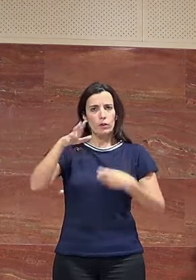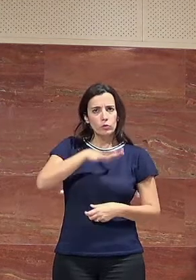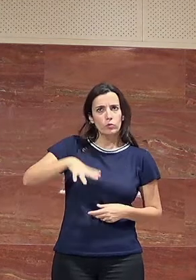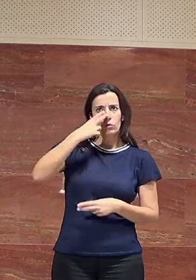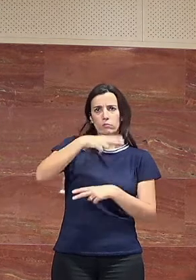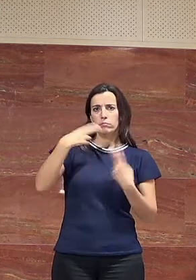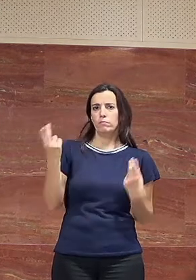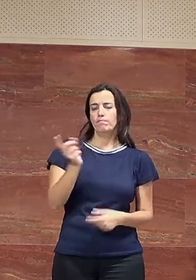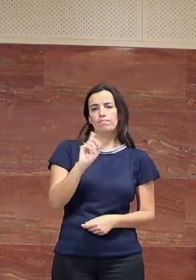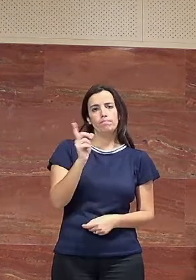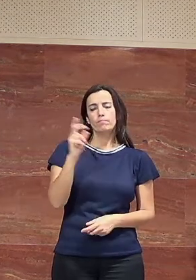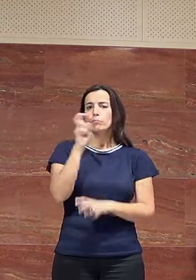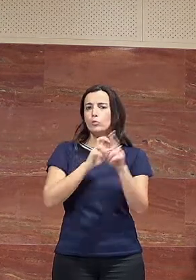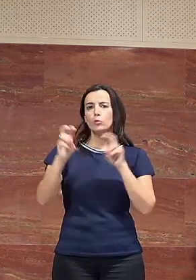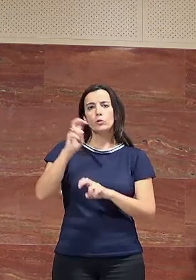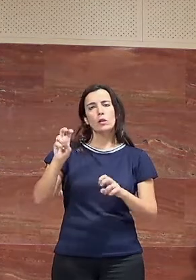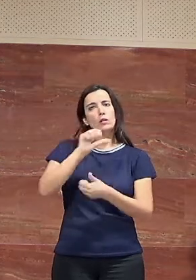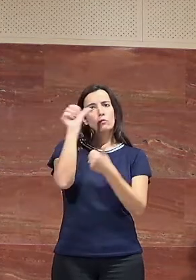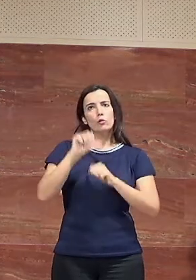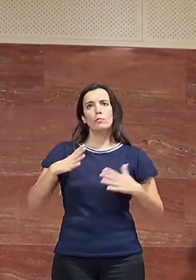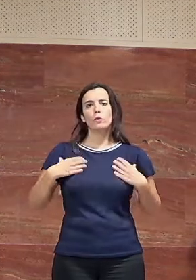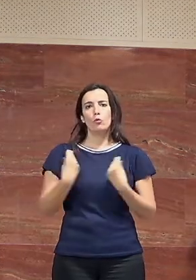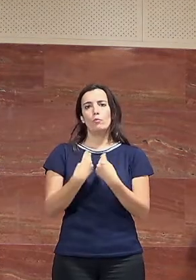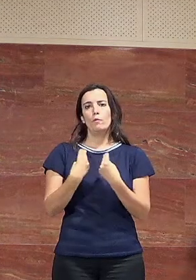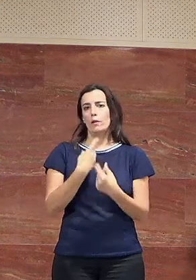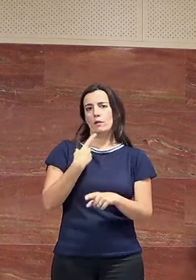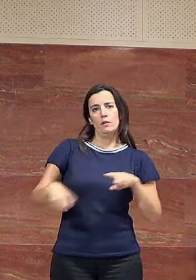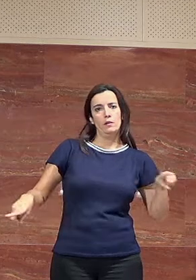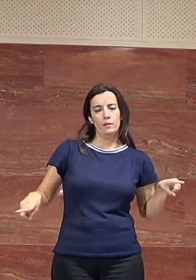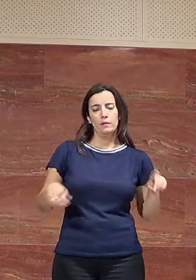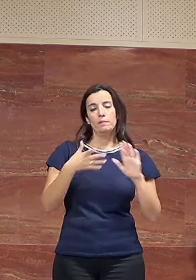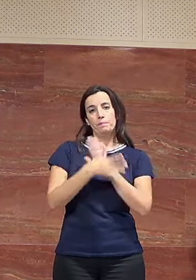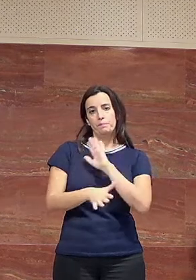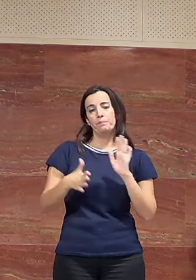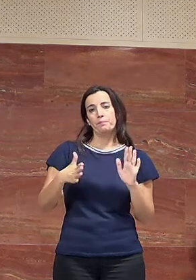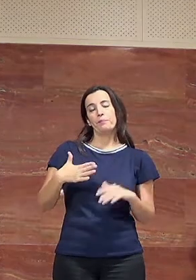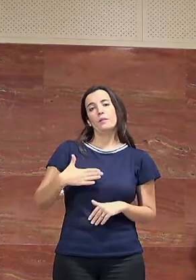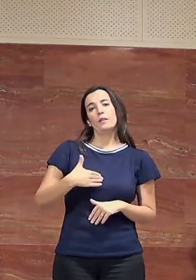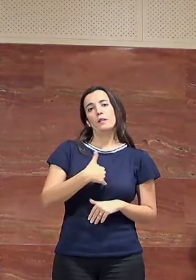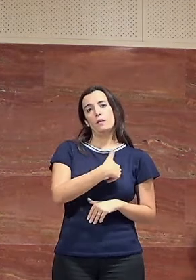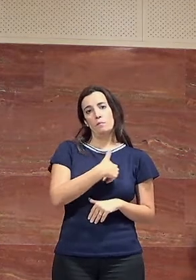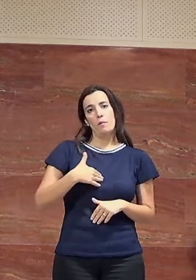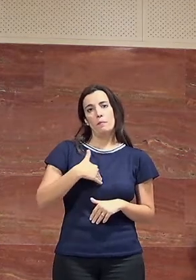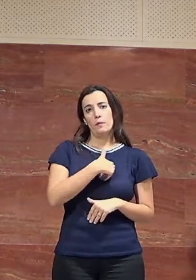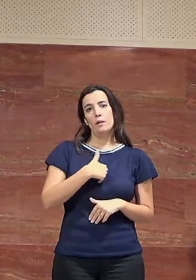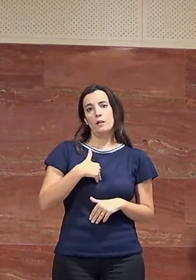público, sino que hay que buscar formas de convivencia distintas. Y, como decía antes, invirtiendo el papel de los distintos protagonistas.